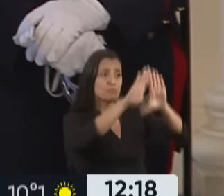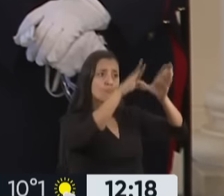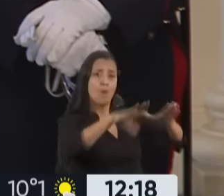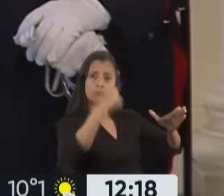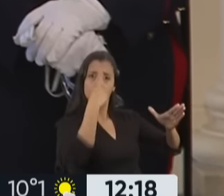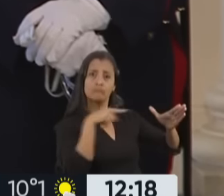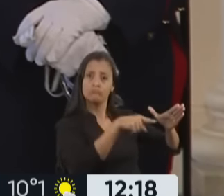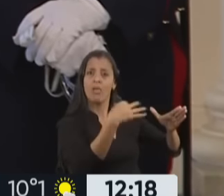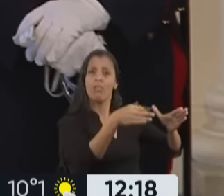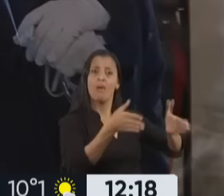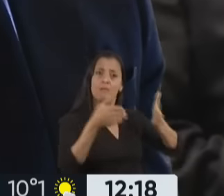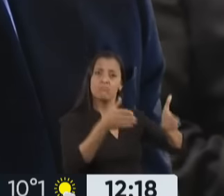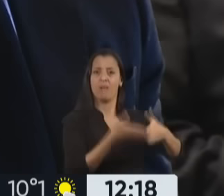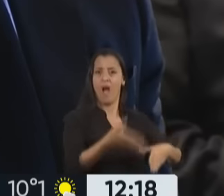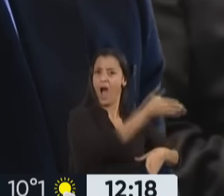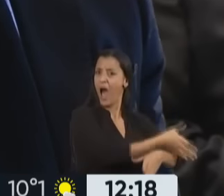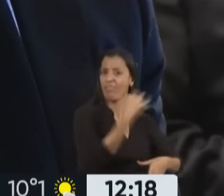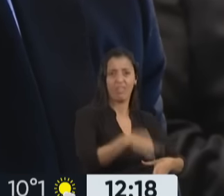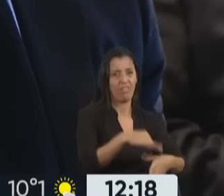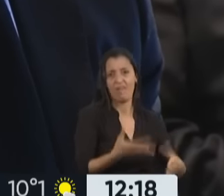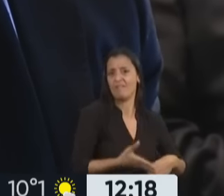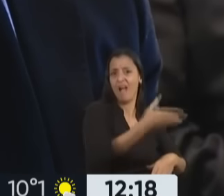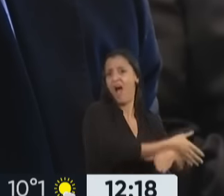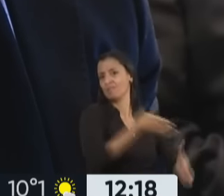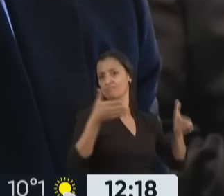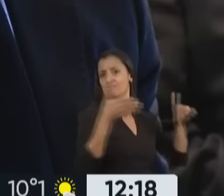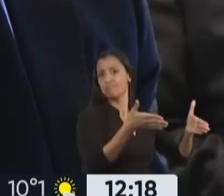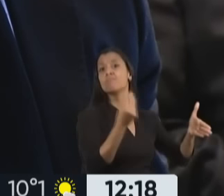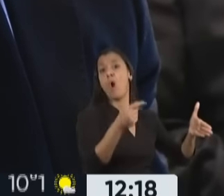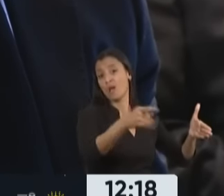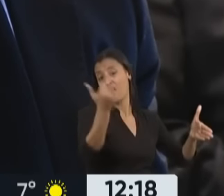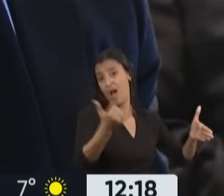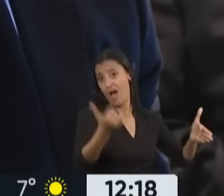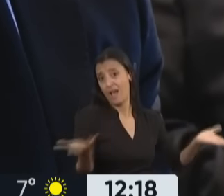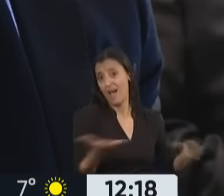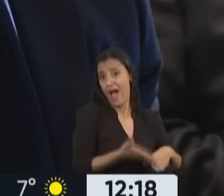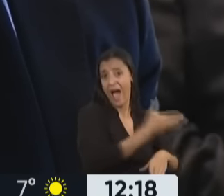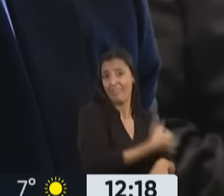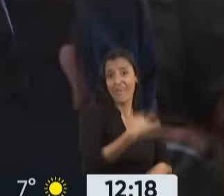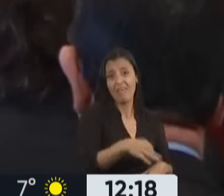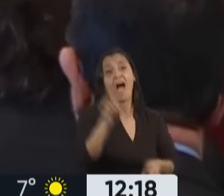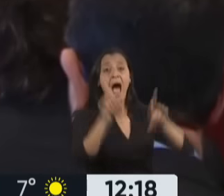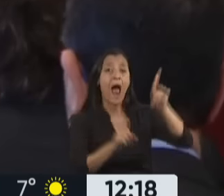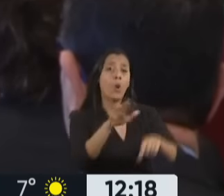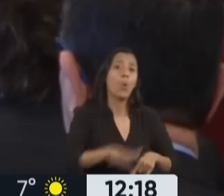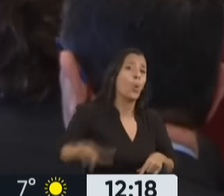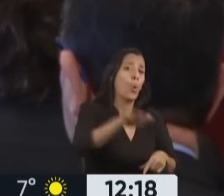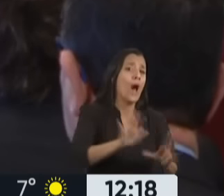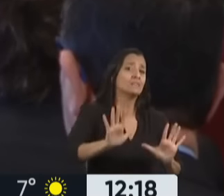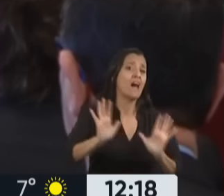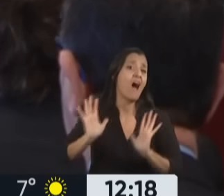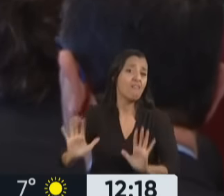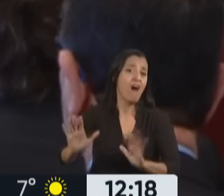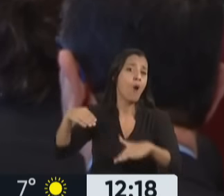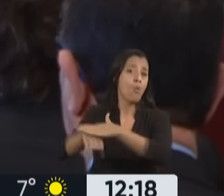haber sido colocado antes, porque estaba ahí en algún rincón o en algún lugar. Pero